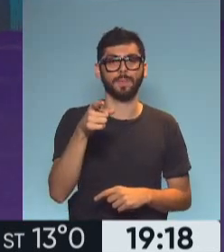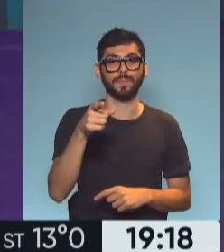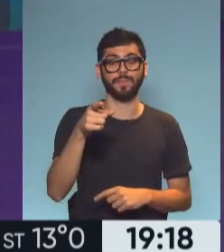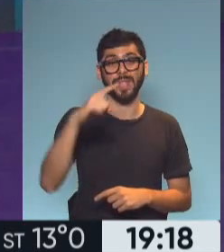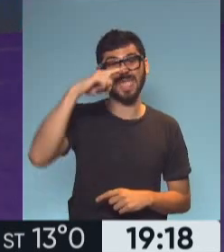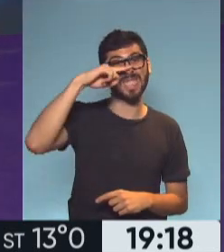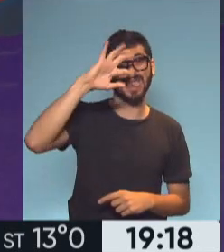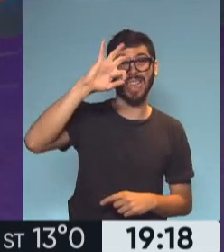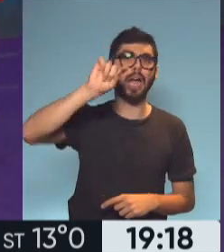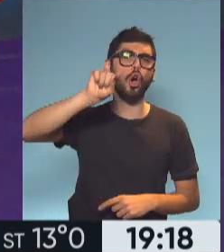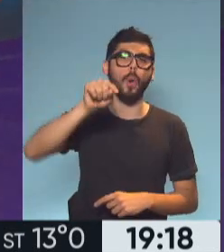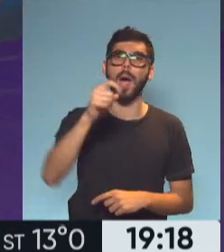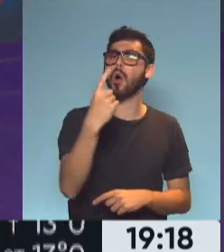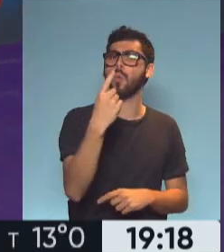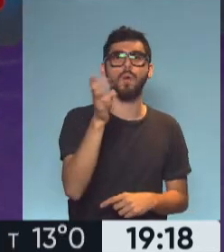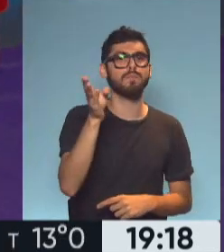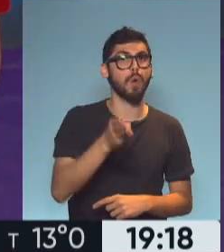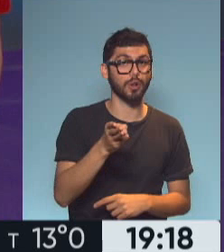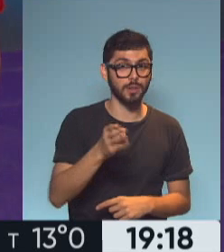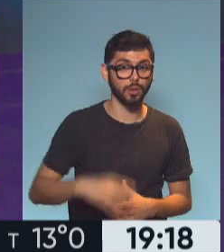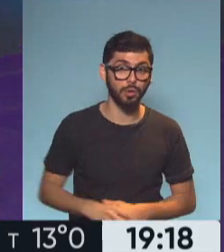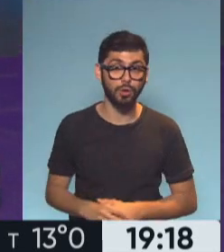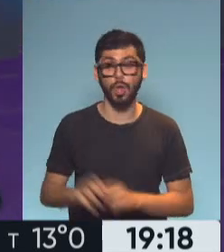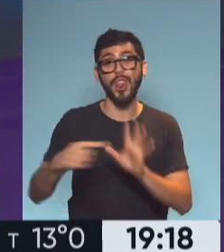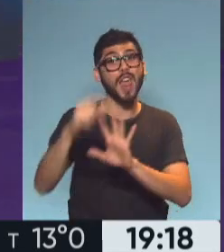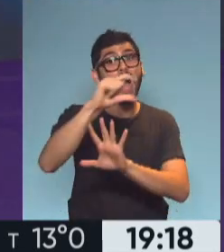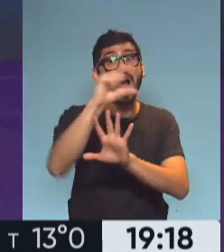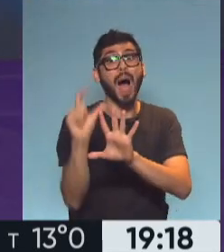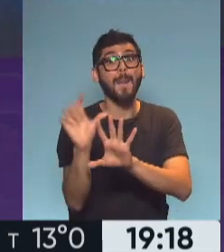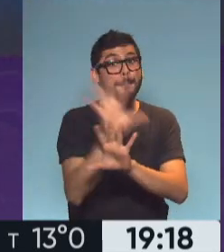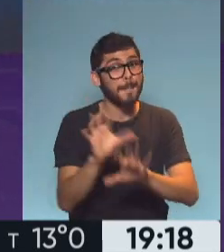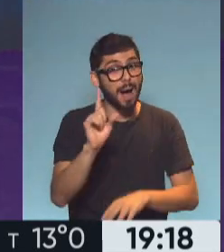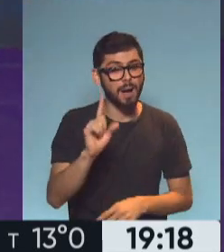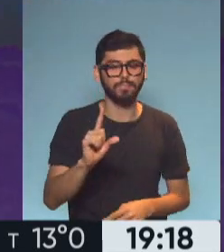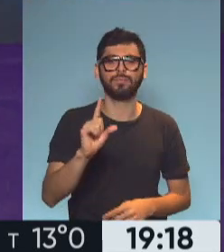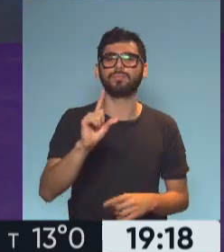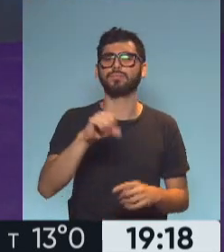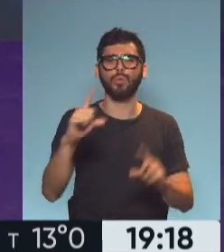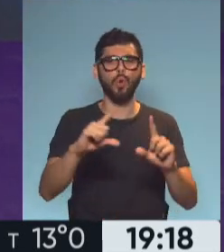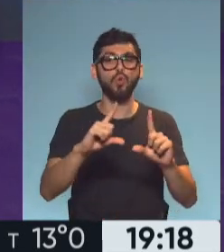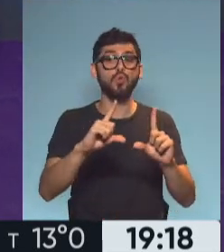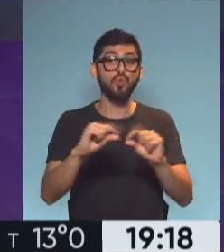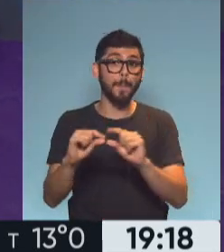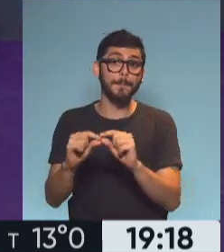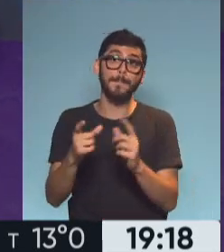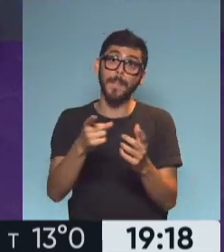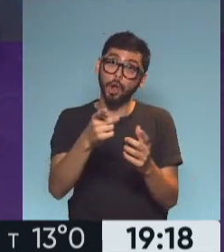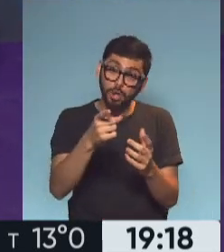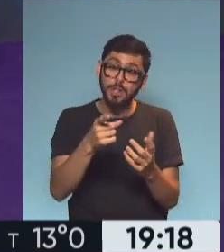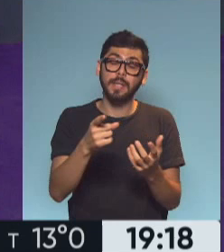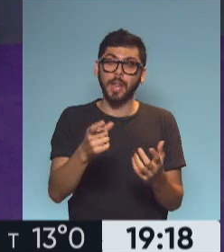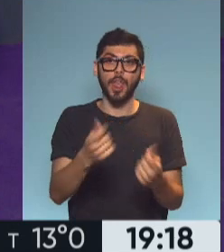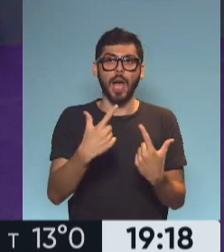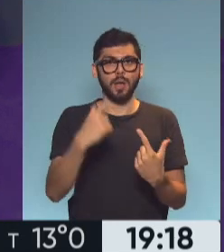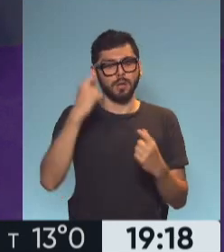intensiva 70,1 por ciento en el área metropolitana de buenos aires números números que impactan números que